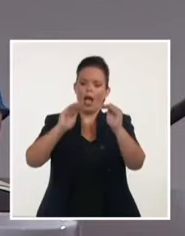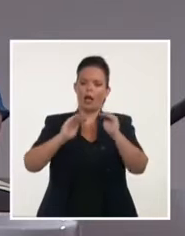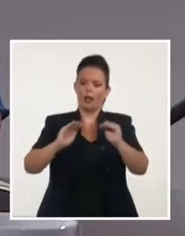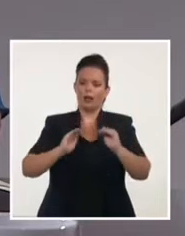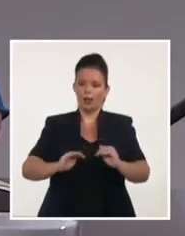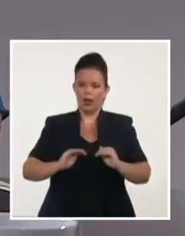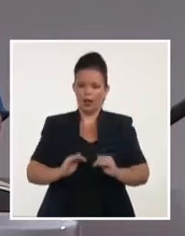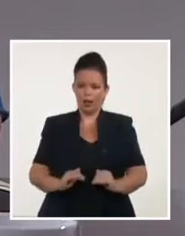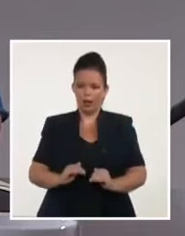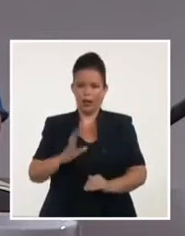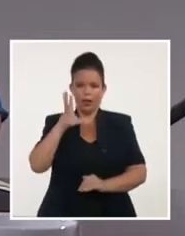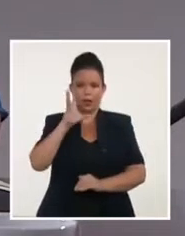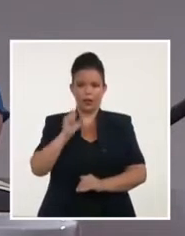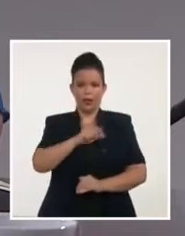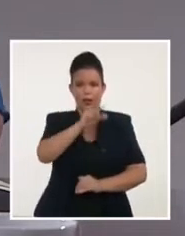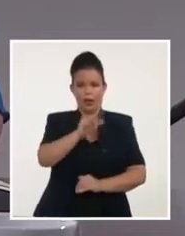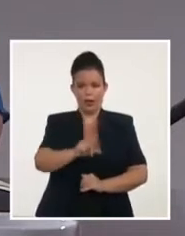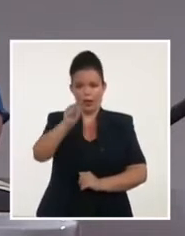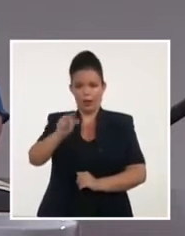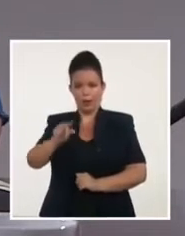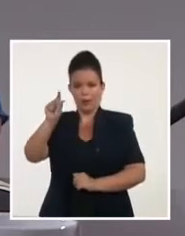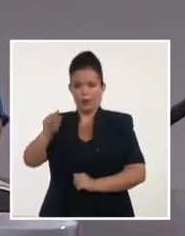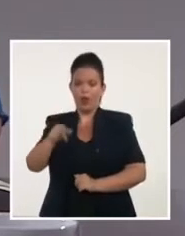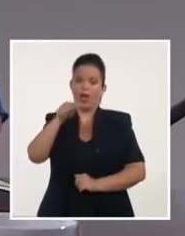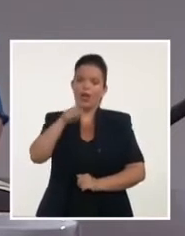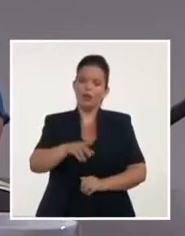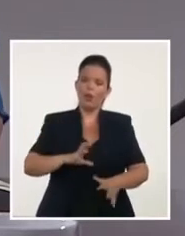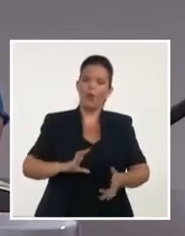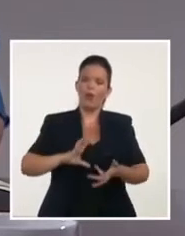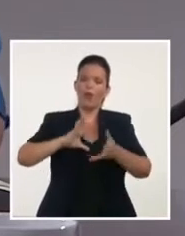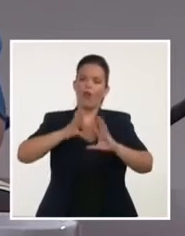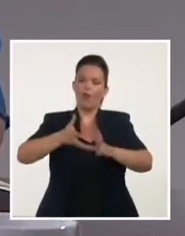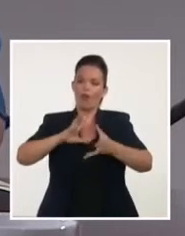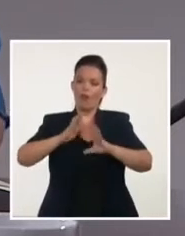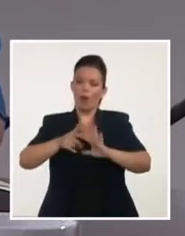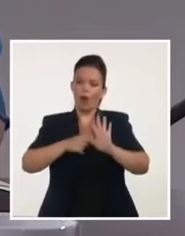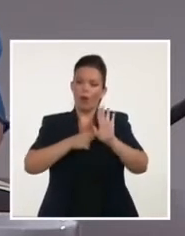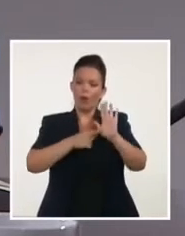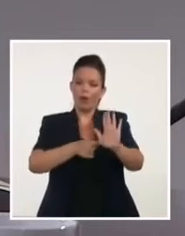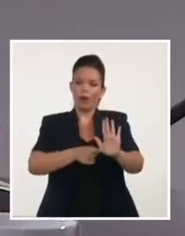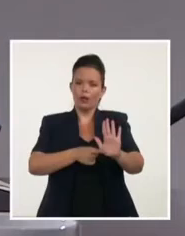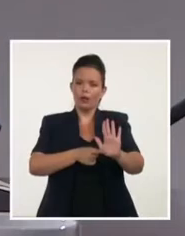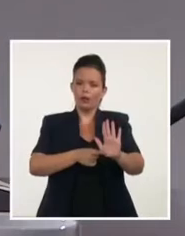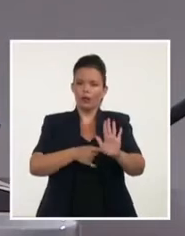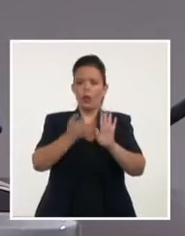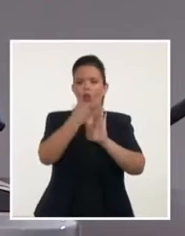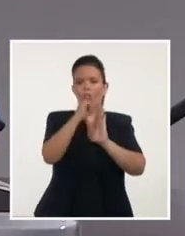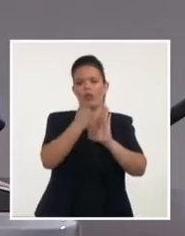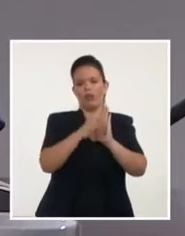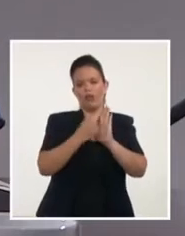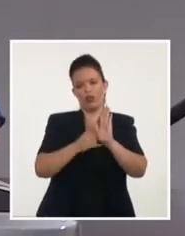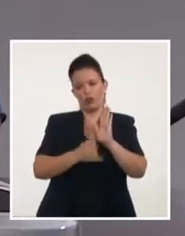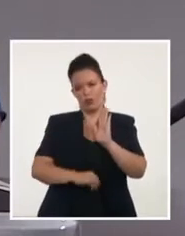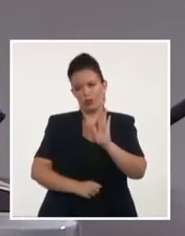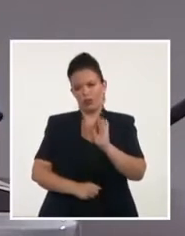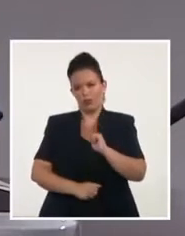norteamericana, sirvió para generar los pretextos que fueron escalando una serie de sanciones. Y hay un tercer